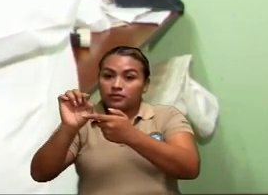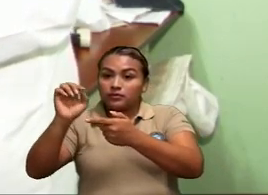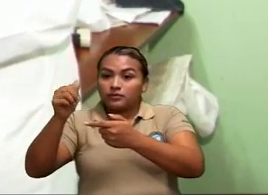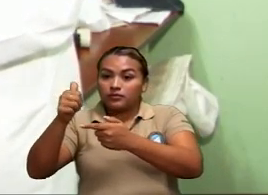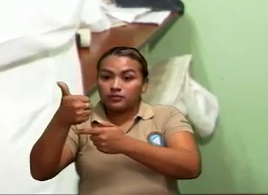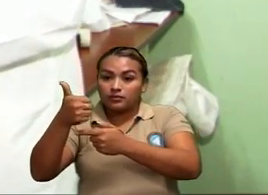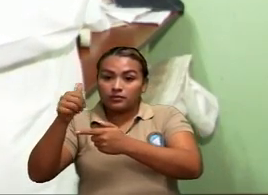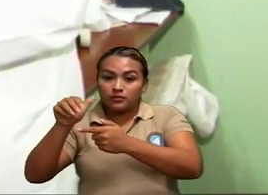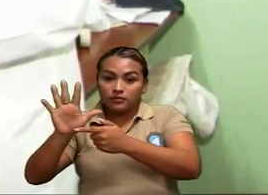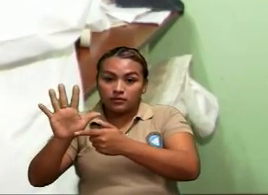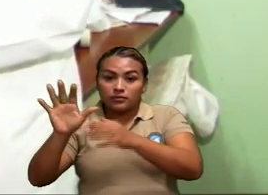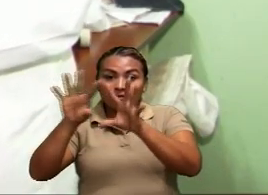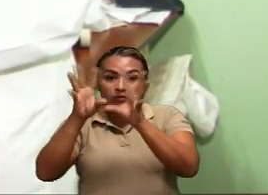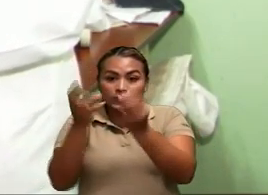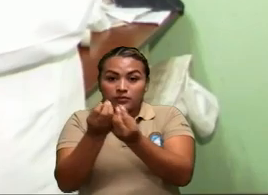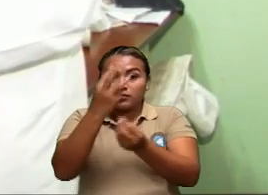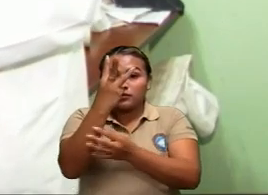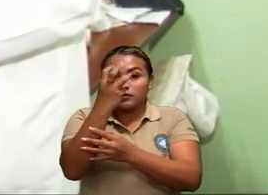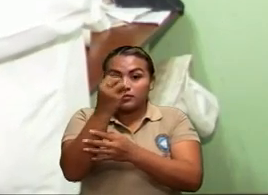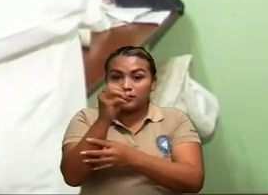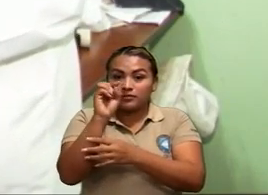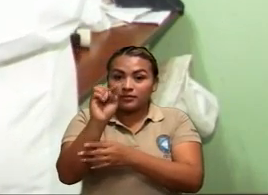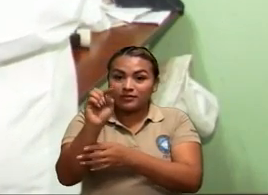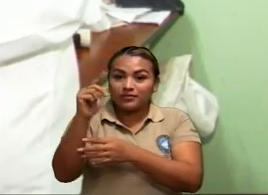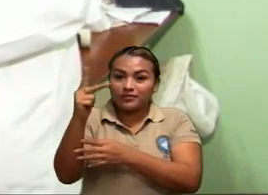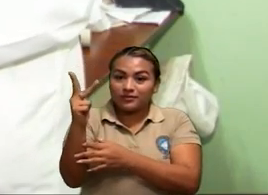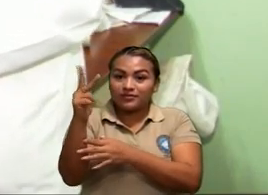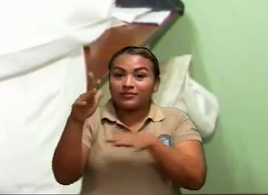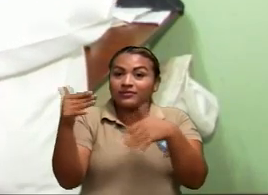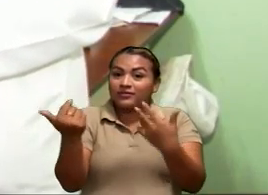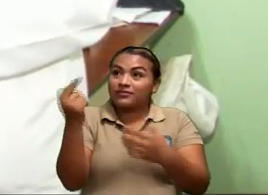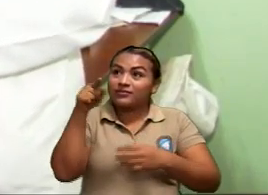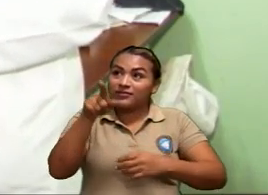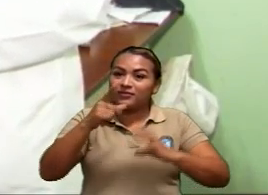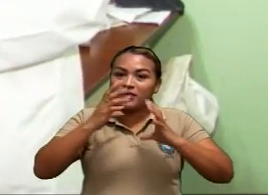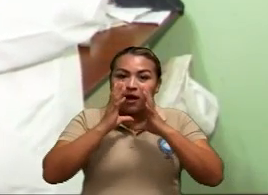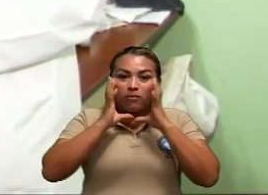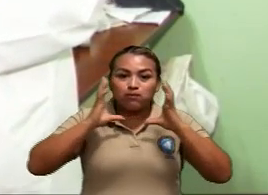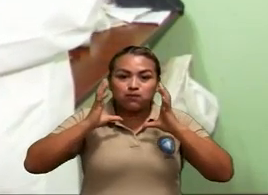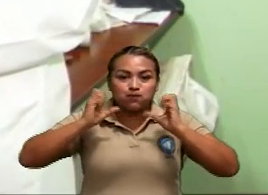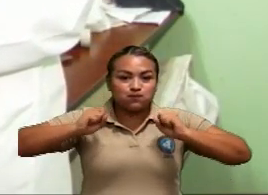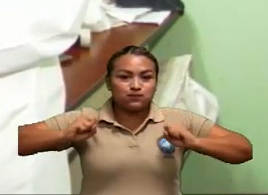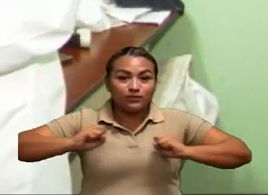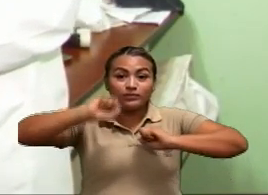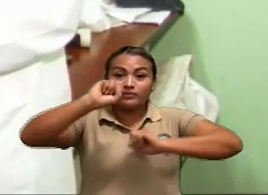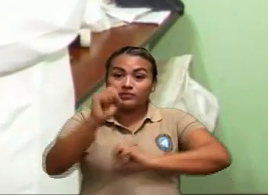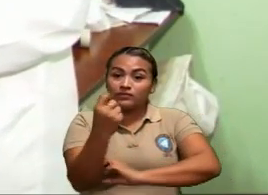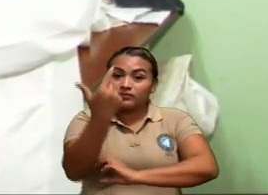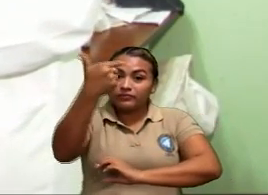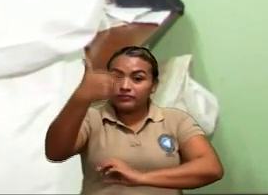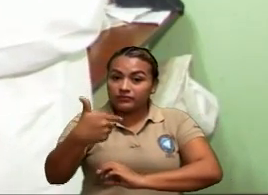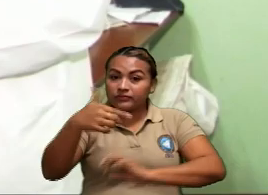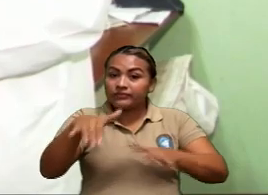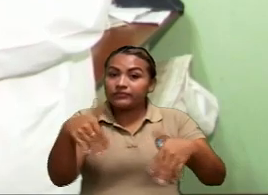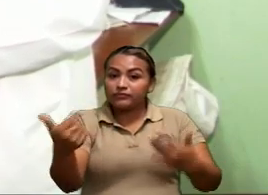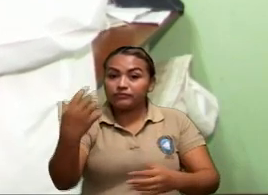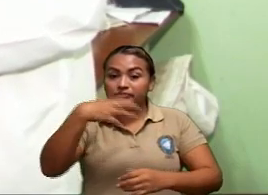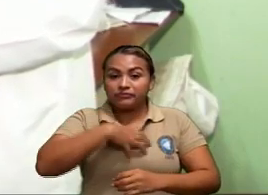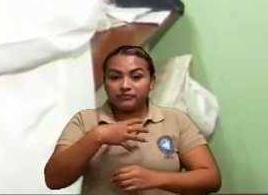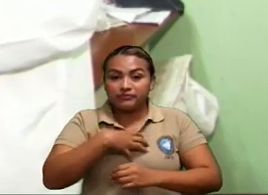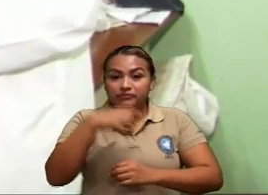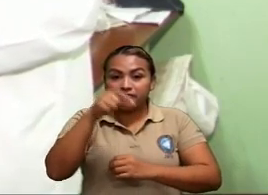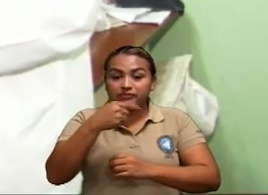2,65. Me da 30,8, está en obesidad de primer grado. Estoy en obesidad. ¿Cuánto debo pesar obesidad entonces? Entonces, su peso ideal